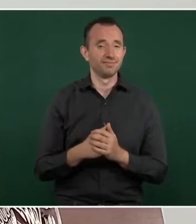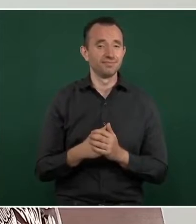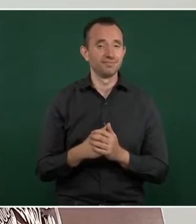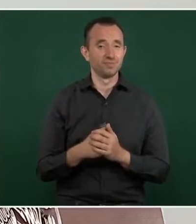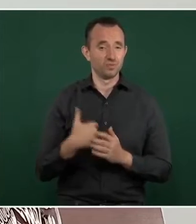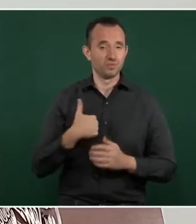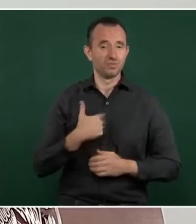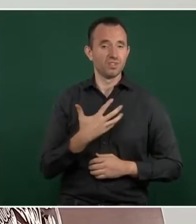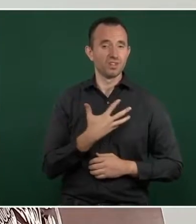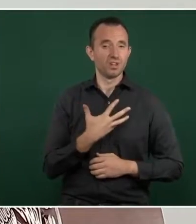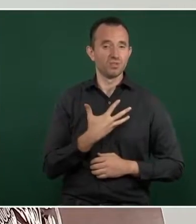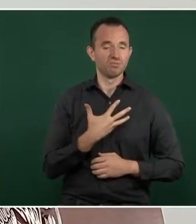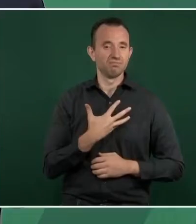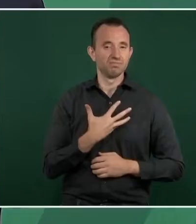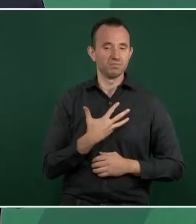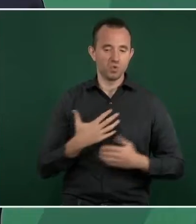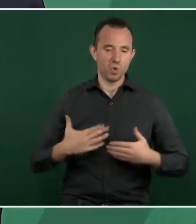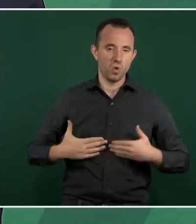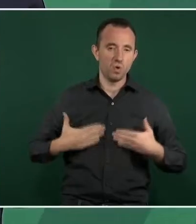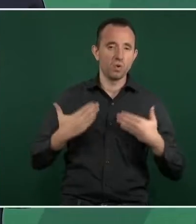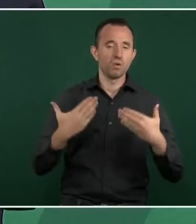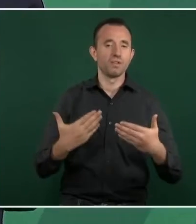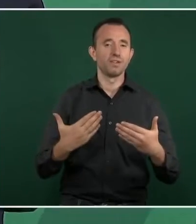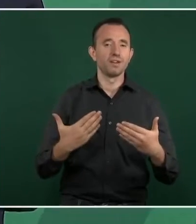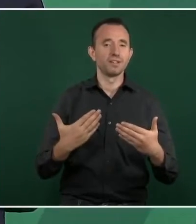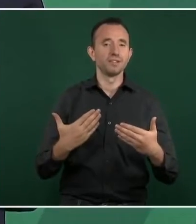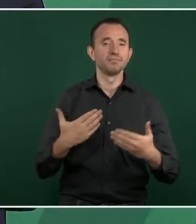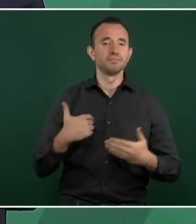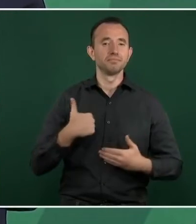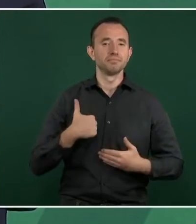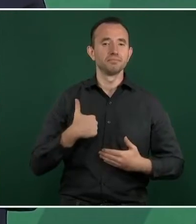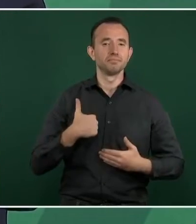confianza, tengo fe,